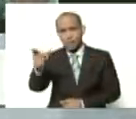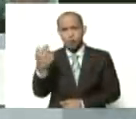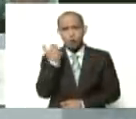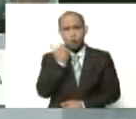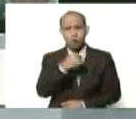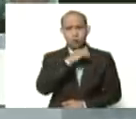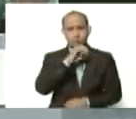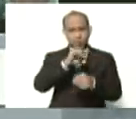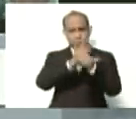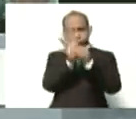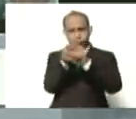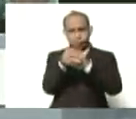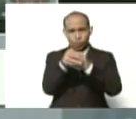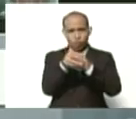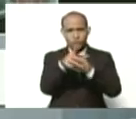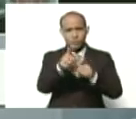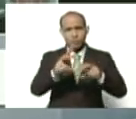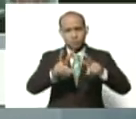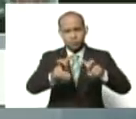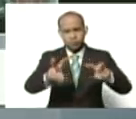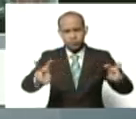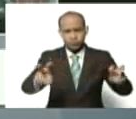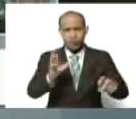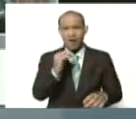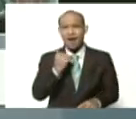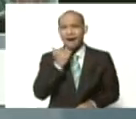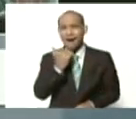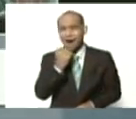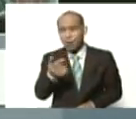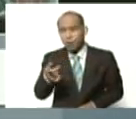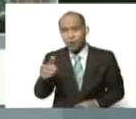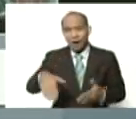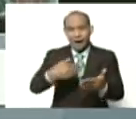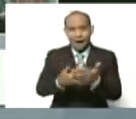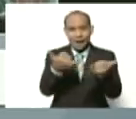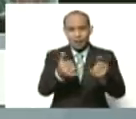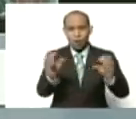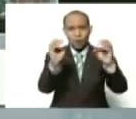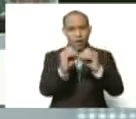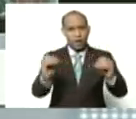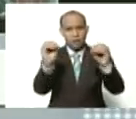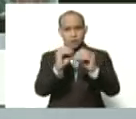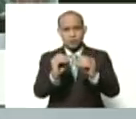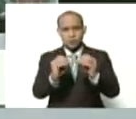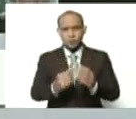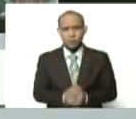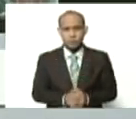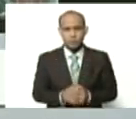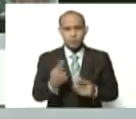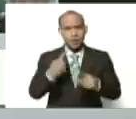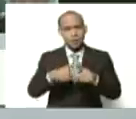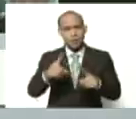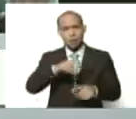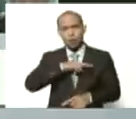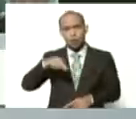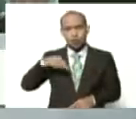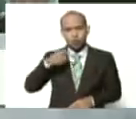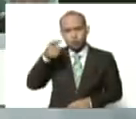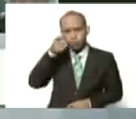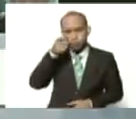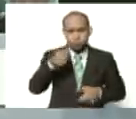con la variante brasilera. No ha aparecido otro caso hasta el día de hoy. pero nosotros estamos encima,